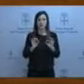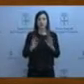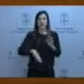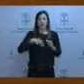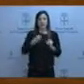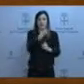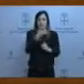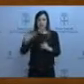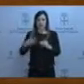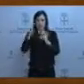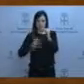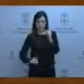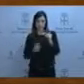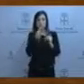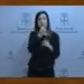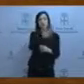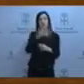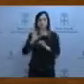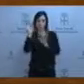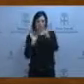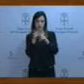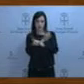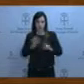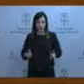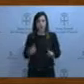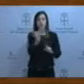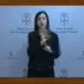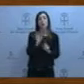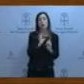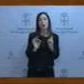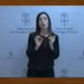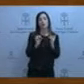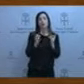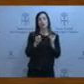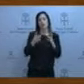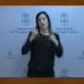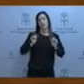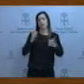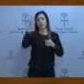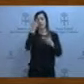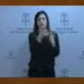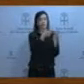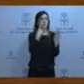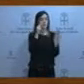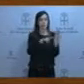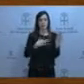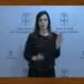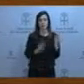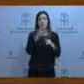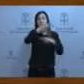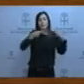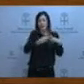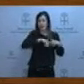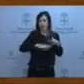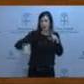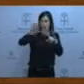un 45% como parece o se puede extraer de la iniciativa. Media nacional, media